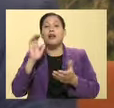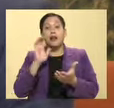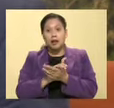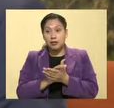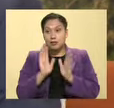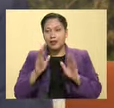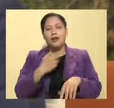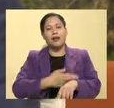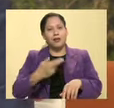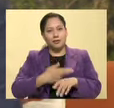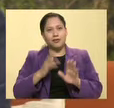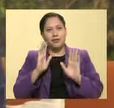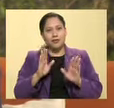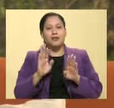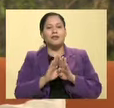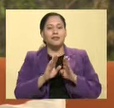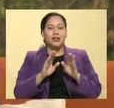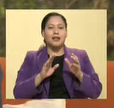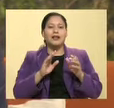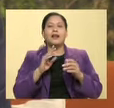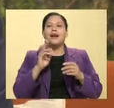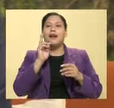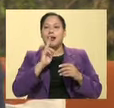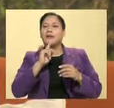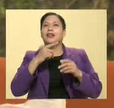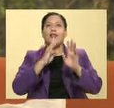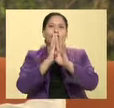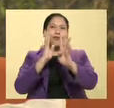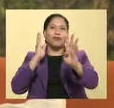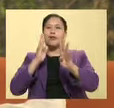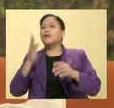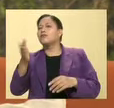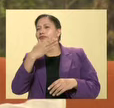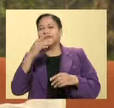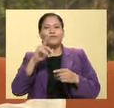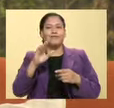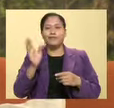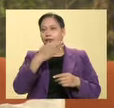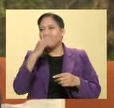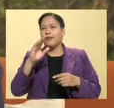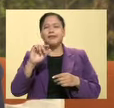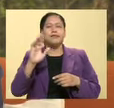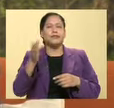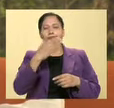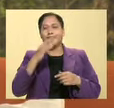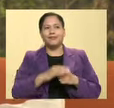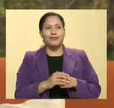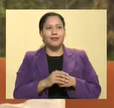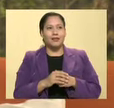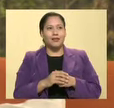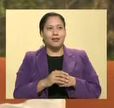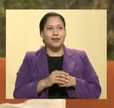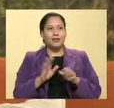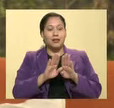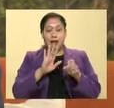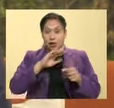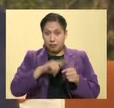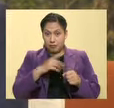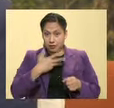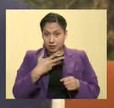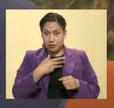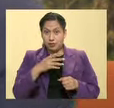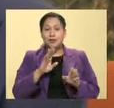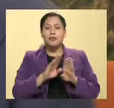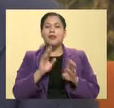ya en trámites, ya estamos en aplicación, ya estamos ¿novio? Haciendo casting. O mi, lo novio que fuera. No, novio no. ¿Mascota? Estamos en el